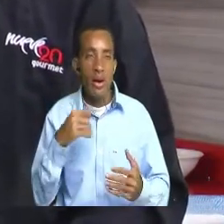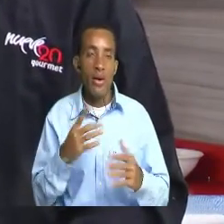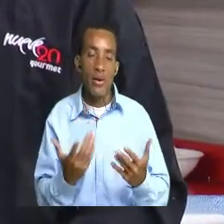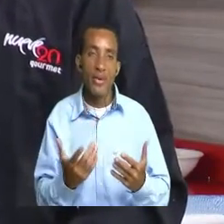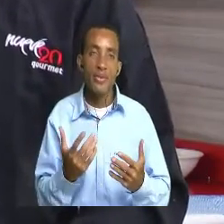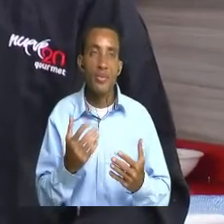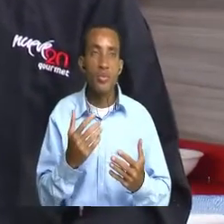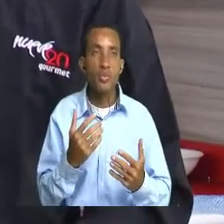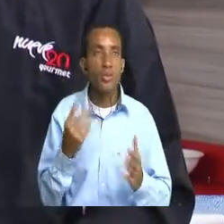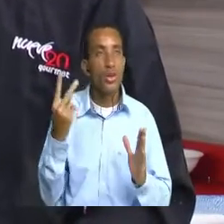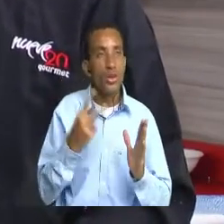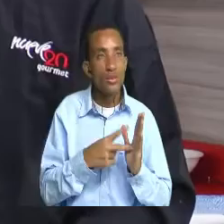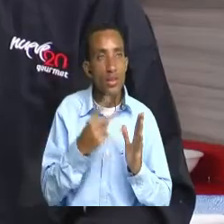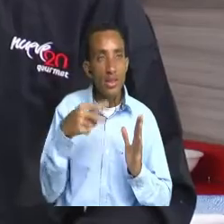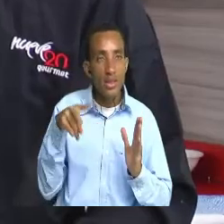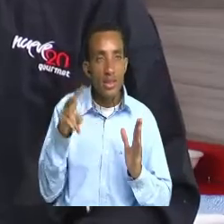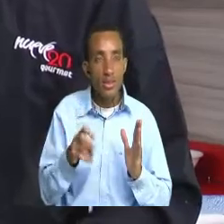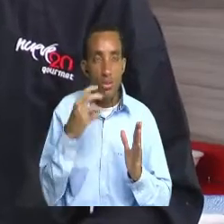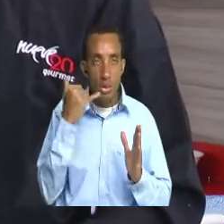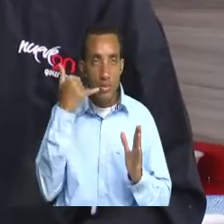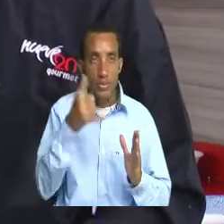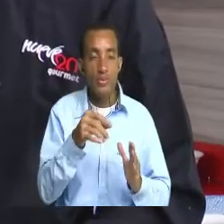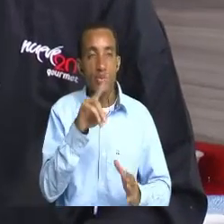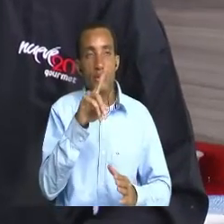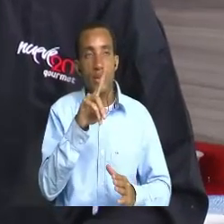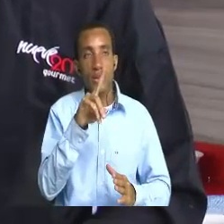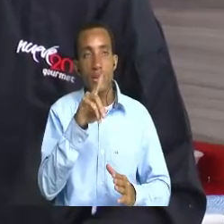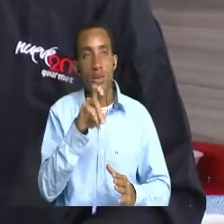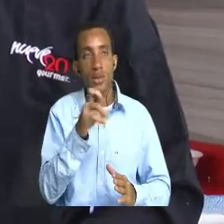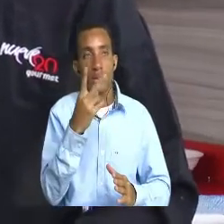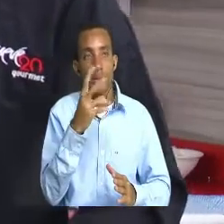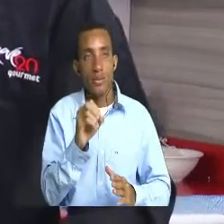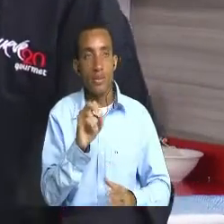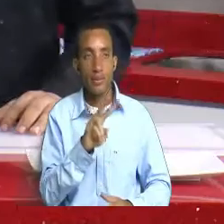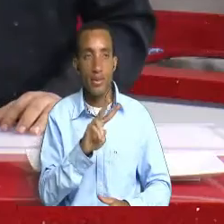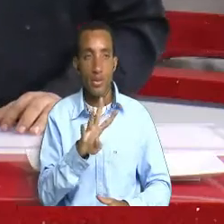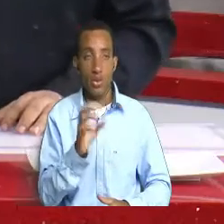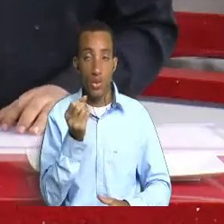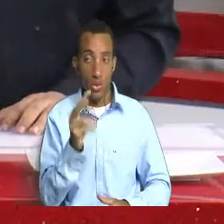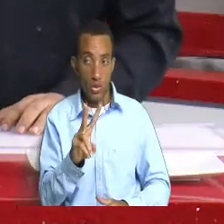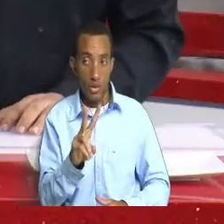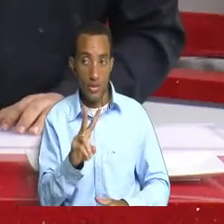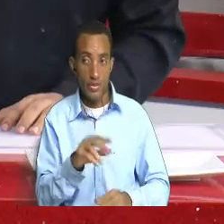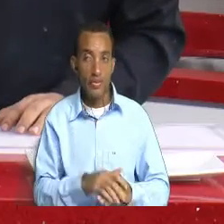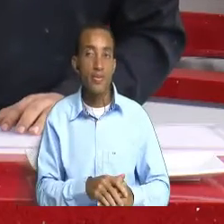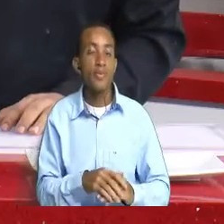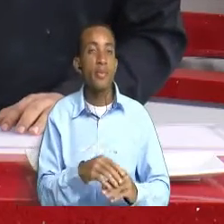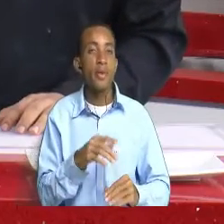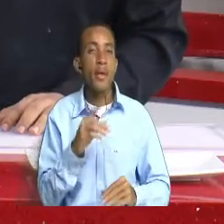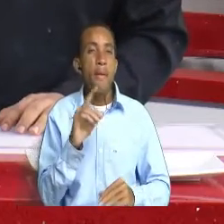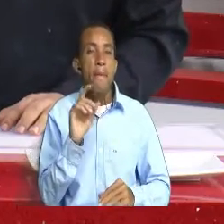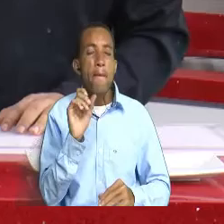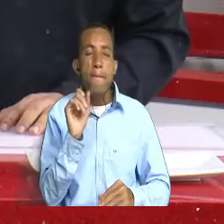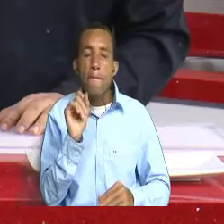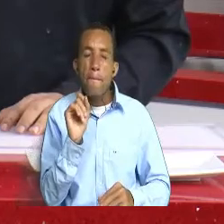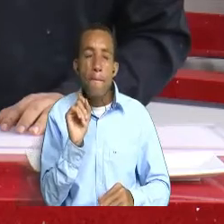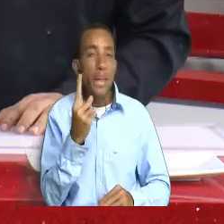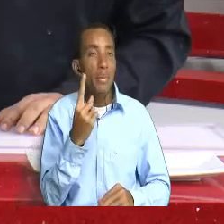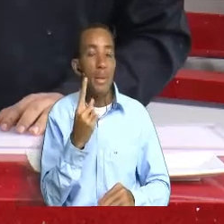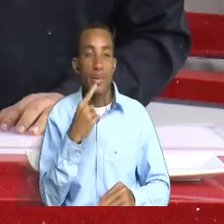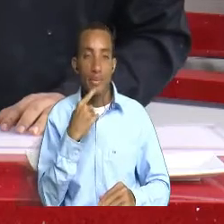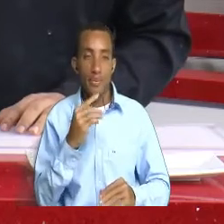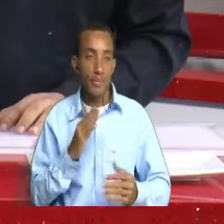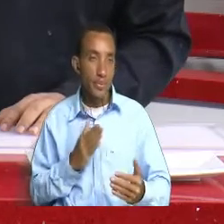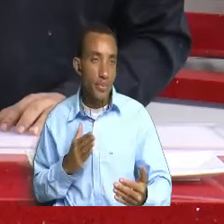2017 lo pueden hacer marcando a través del 6 20 24 12 sin embargo la primera persona que vaya hasta